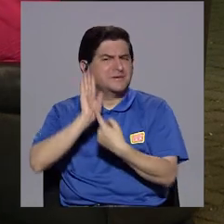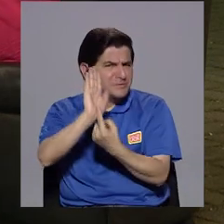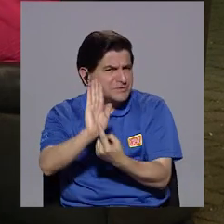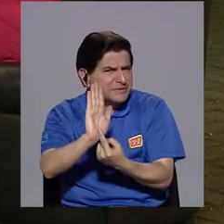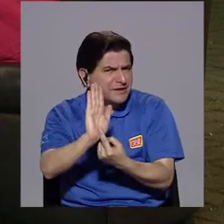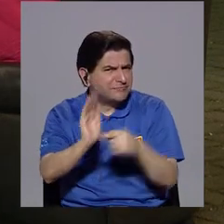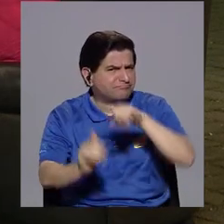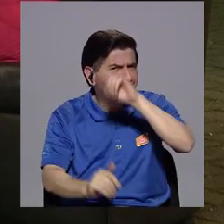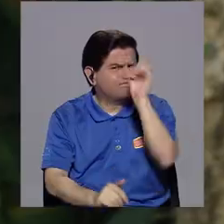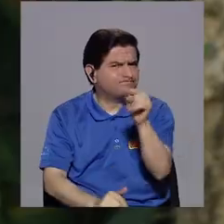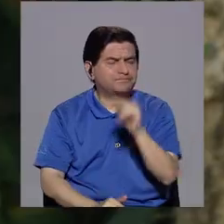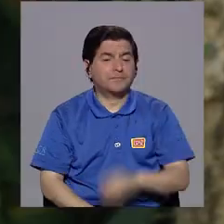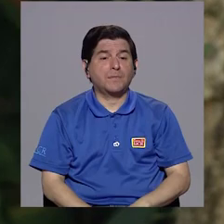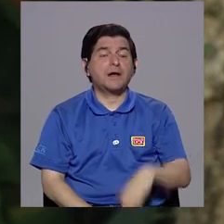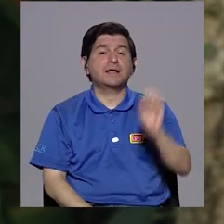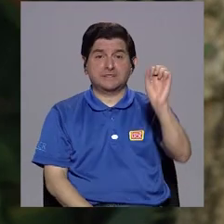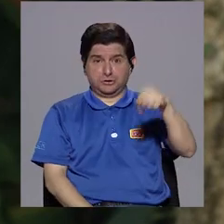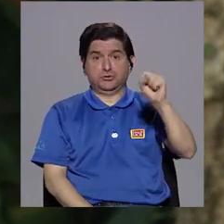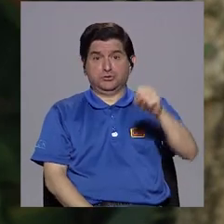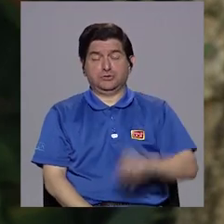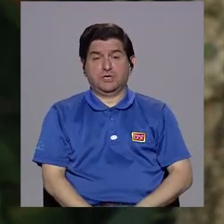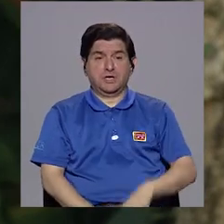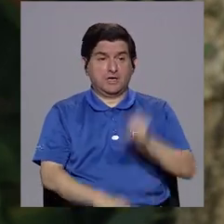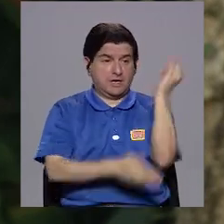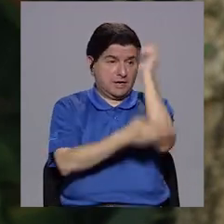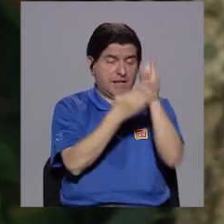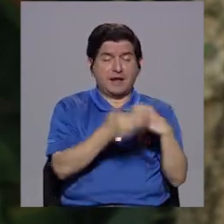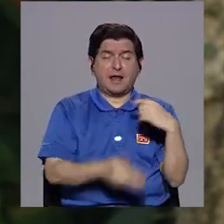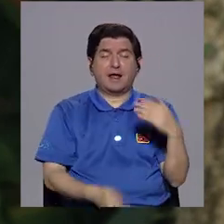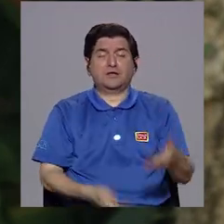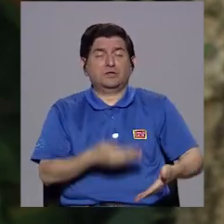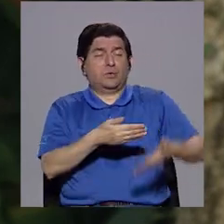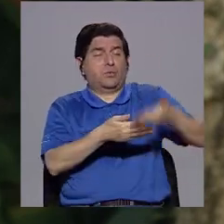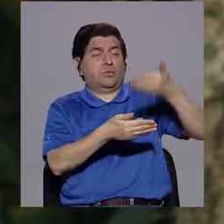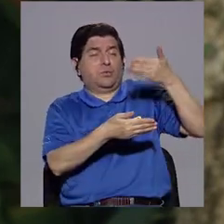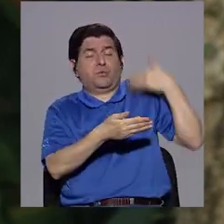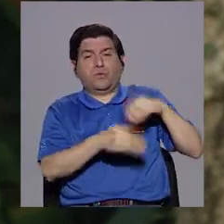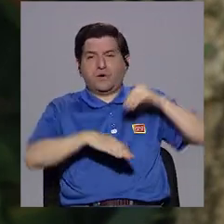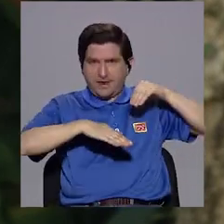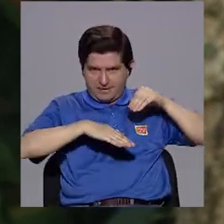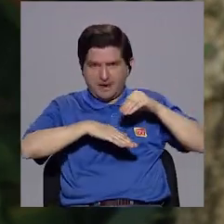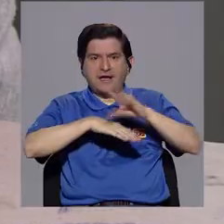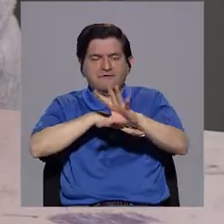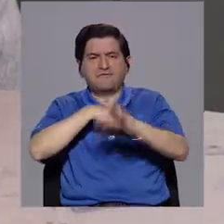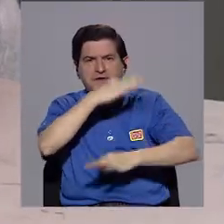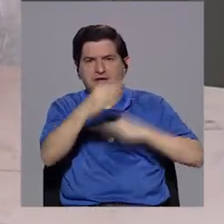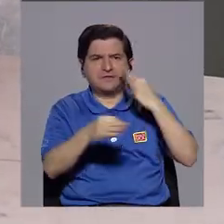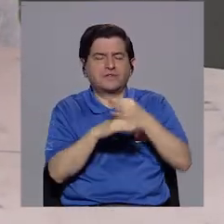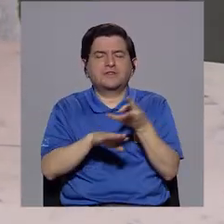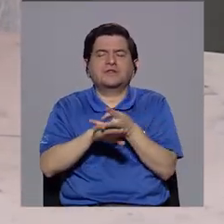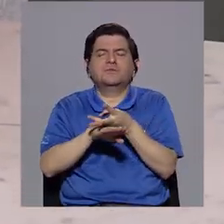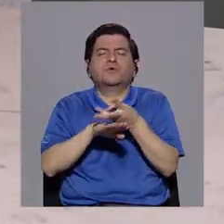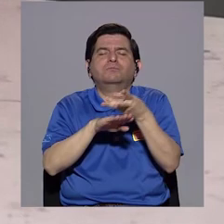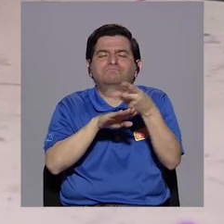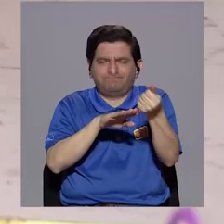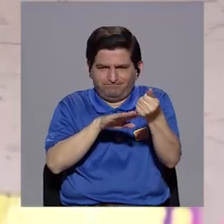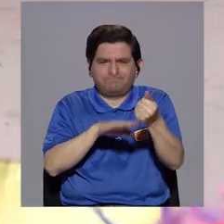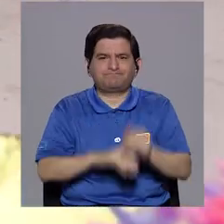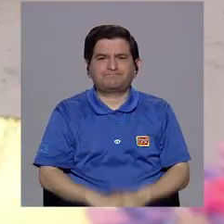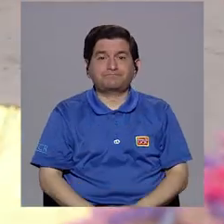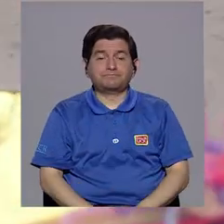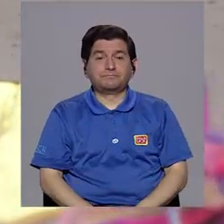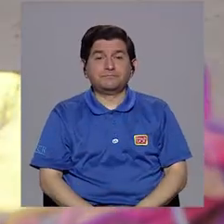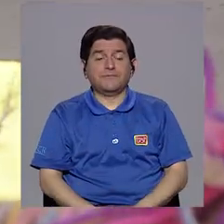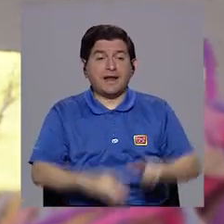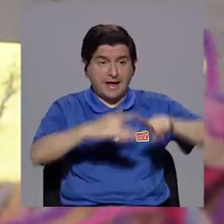expresar con el arte. Uh-huh. Sí, a ver, el arte de todos los tiempos sabemos que tiene como ese efecto un poquito sanador, ¿verdad?